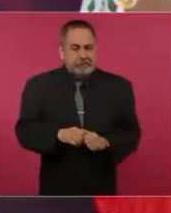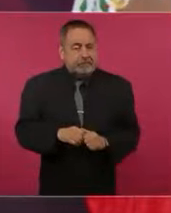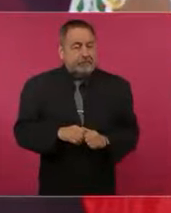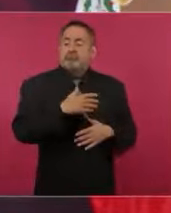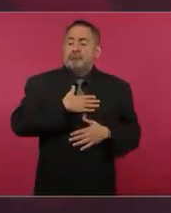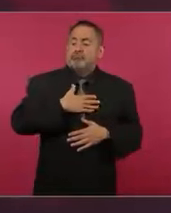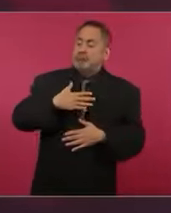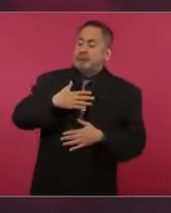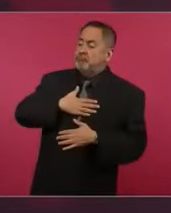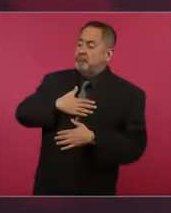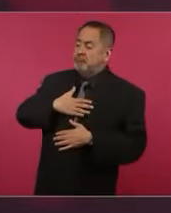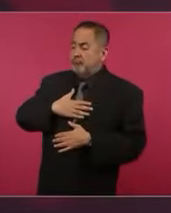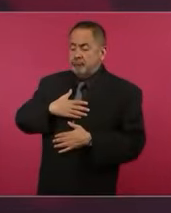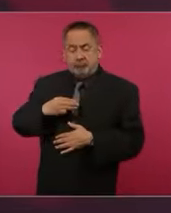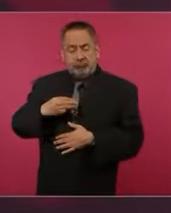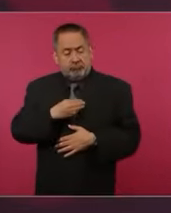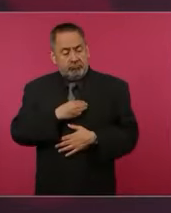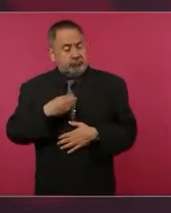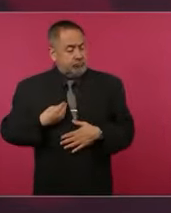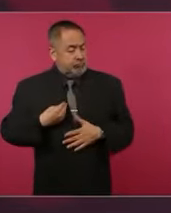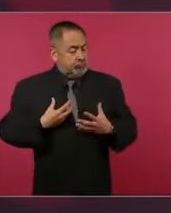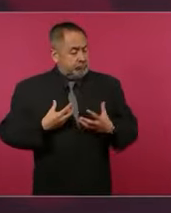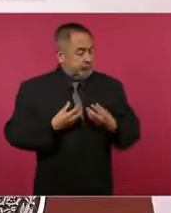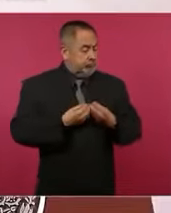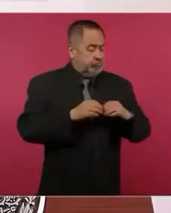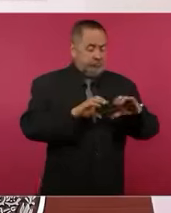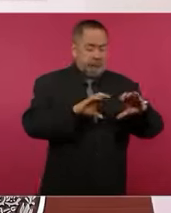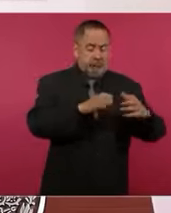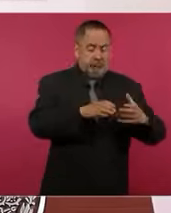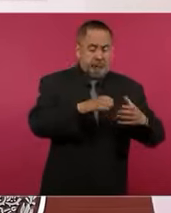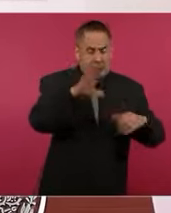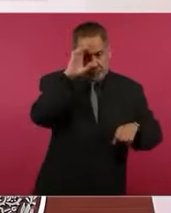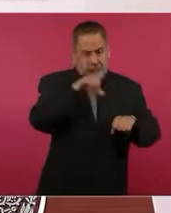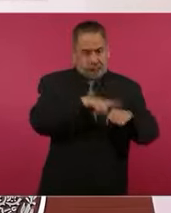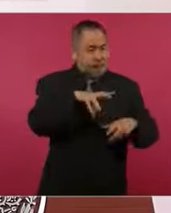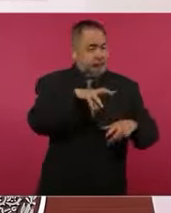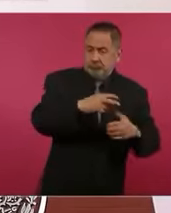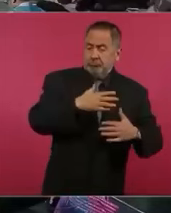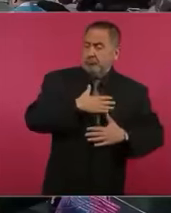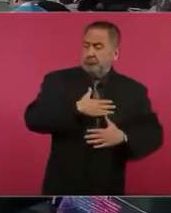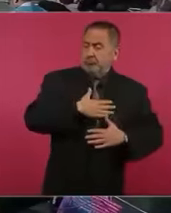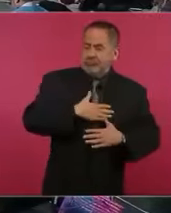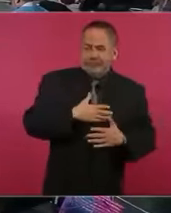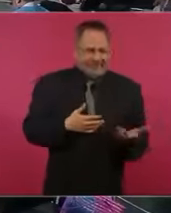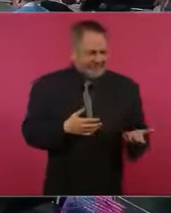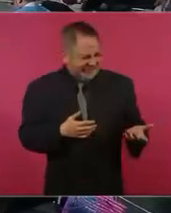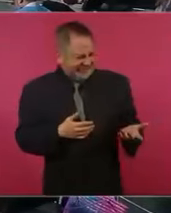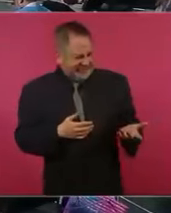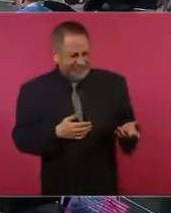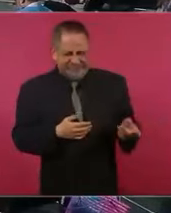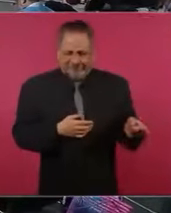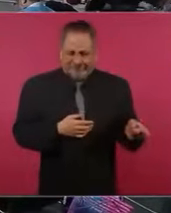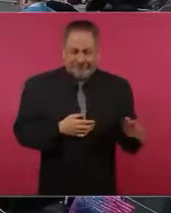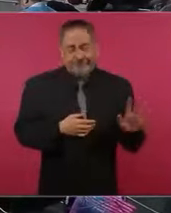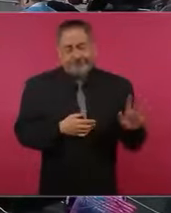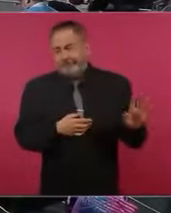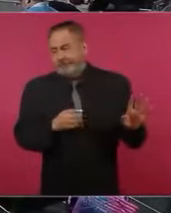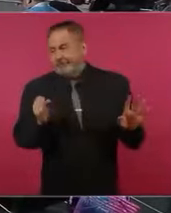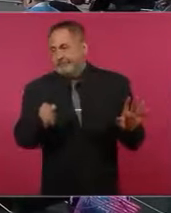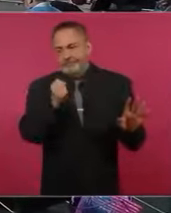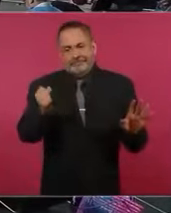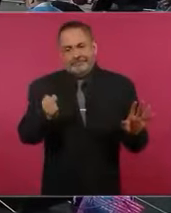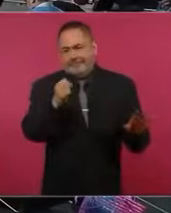consideran miembros de la comunidad cultural de México, ¿no? Cosa que